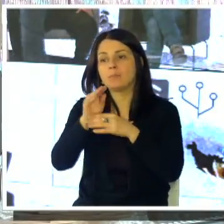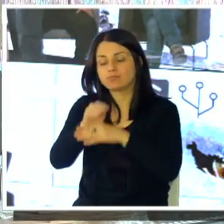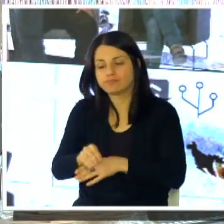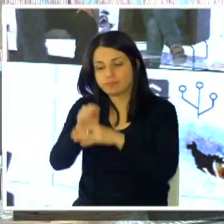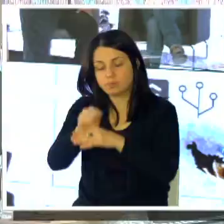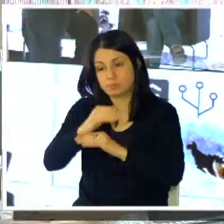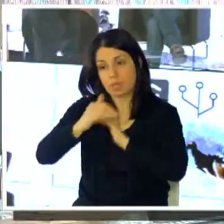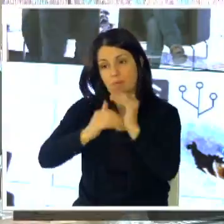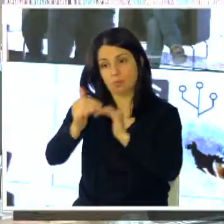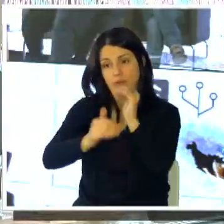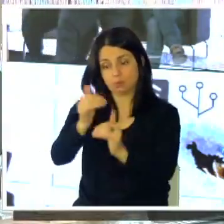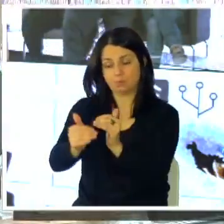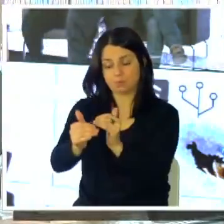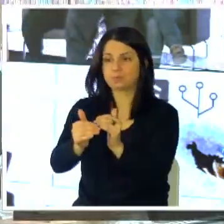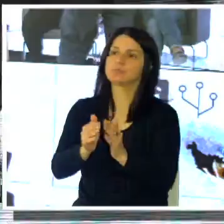evolucione.